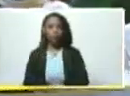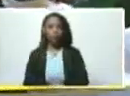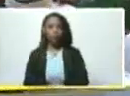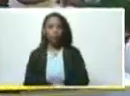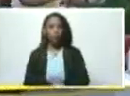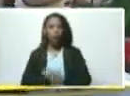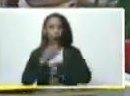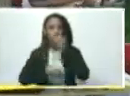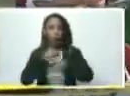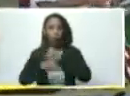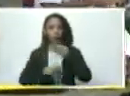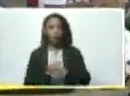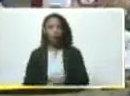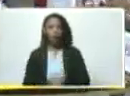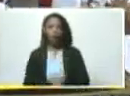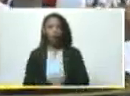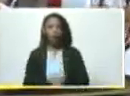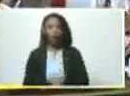¡Ejecútese!